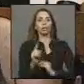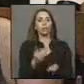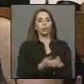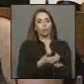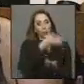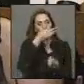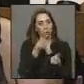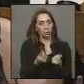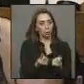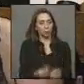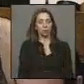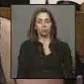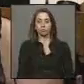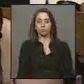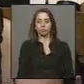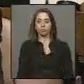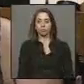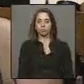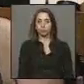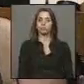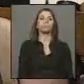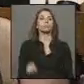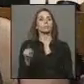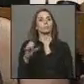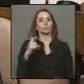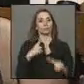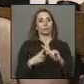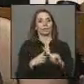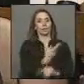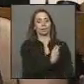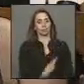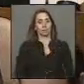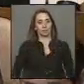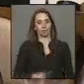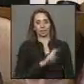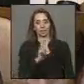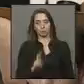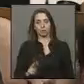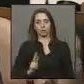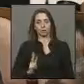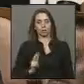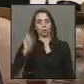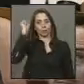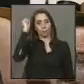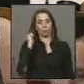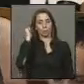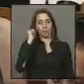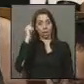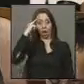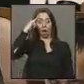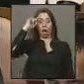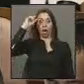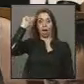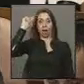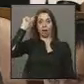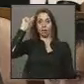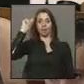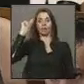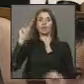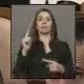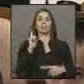lucrativo. Y cuando se le ocurrió al expresidente de la República, don Sebastián Piñera, el tema de